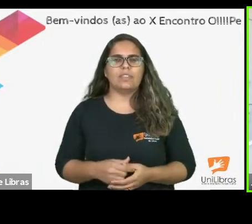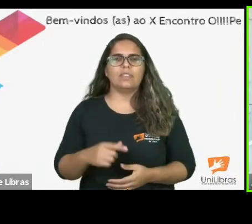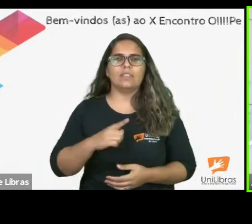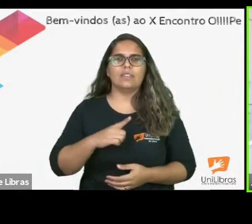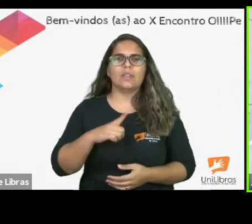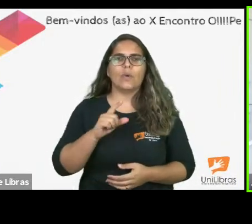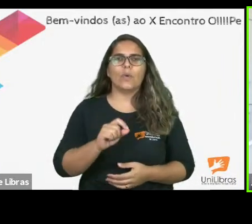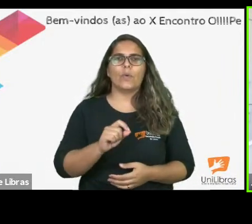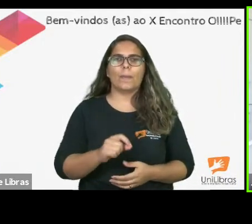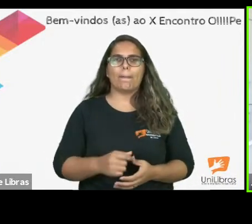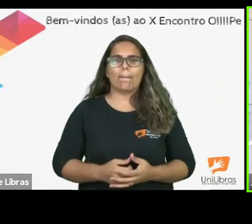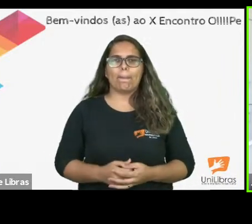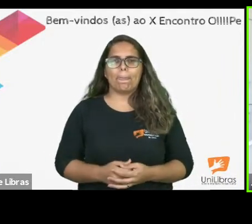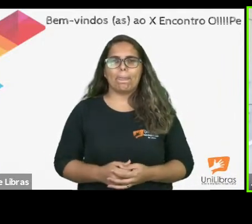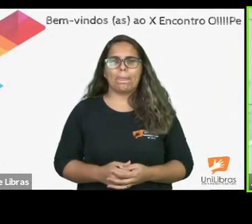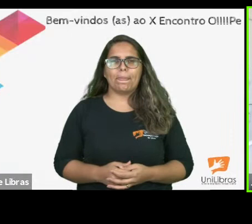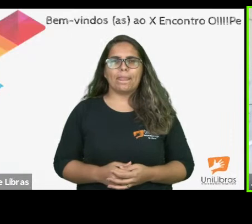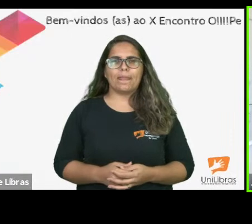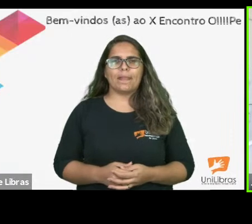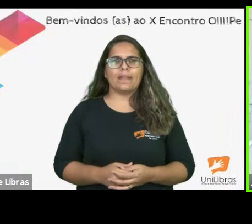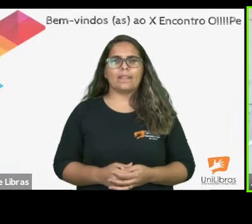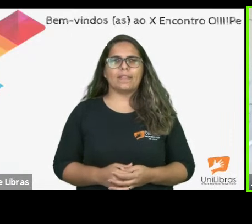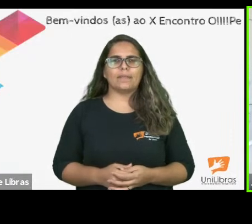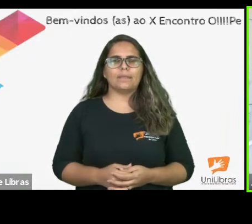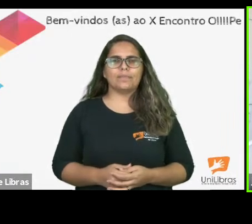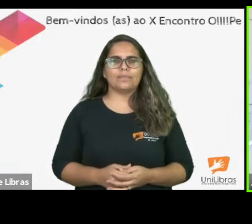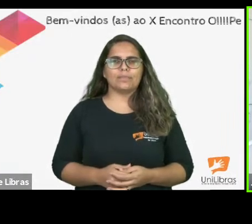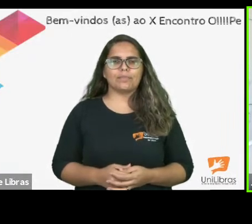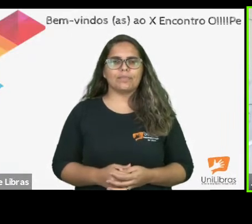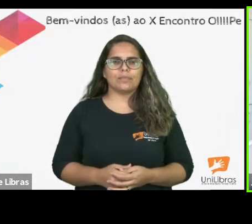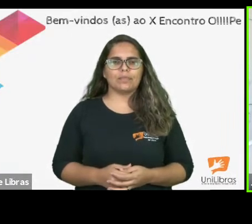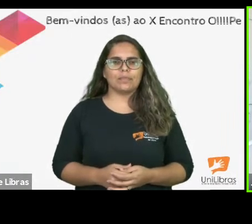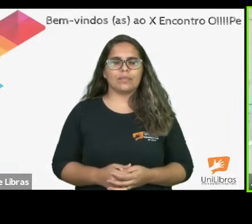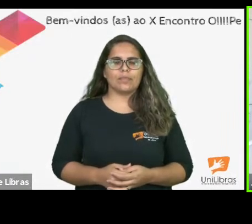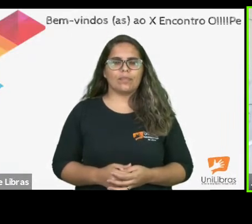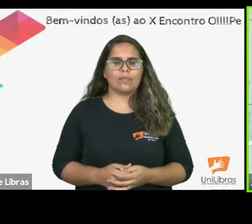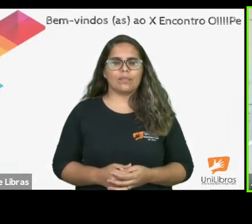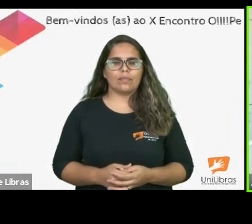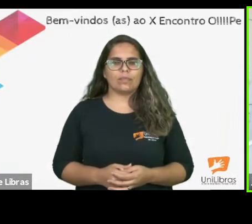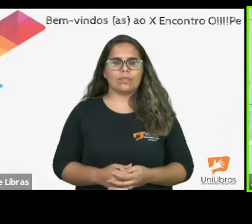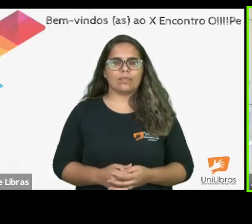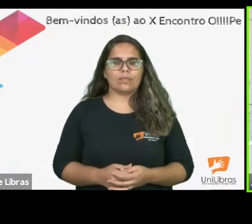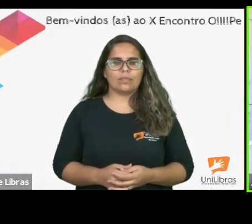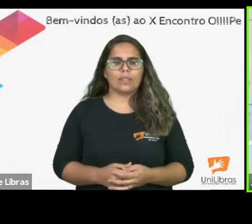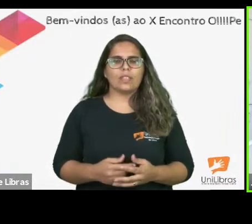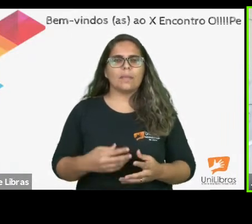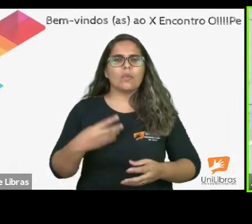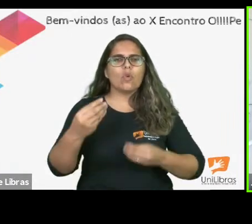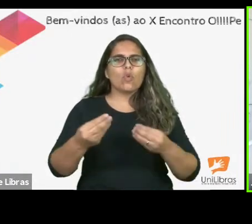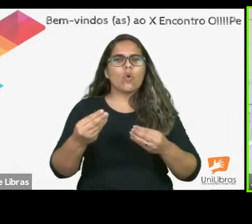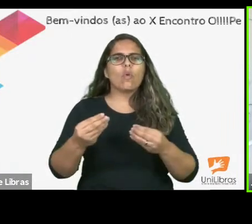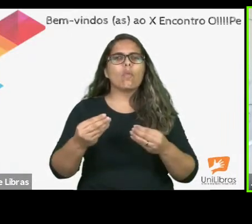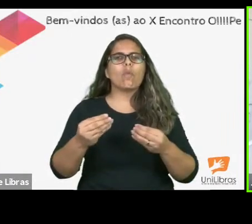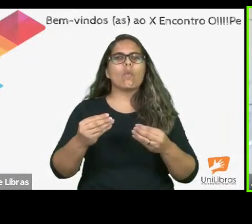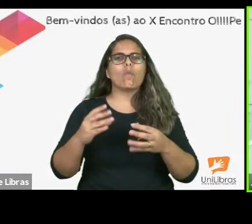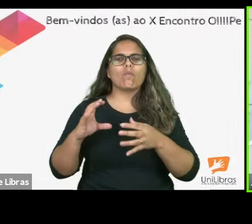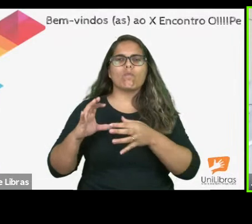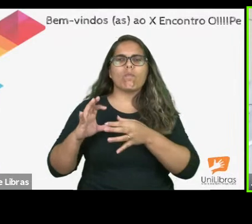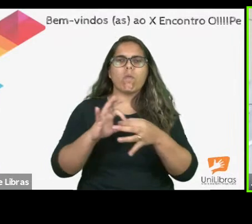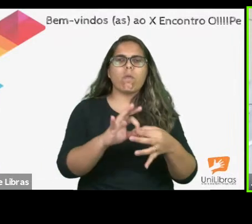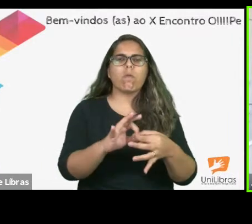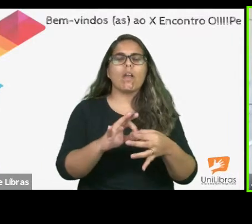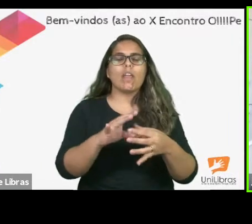líquido. No son las moléculas. Si yo pongo una compuerta, formo un lago y se acaba el